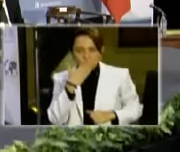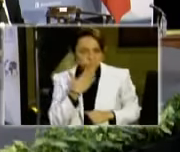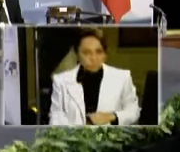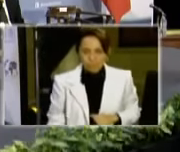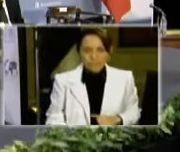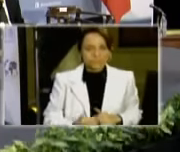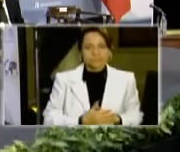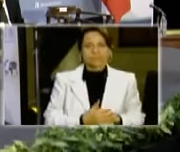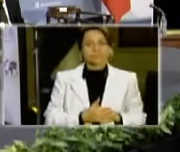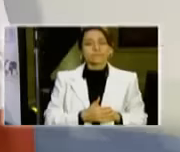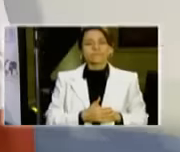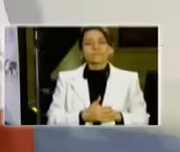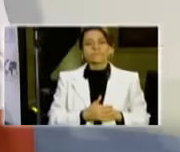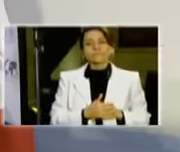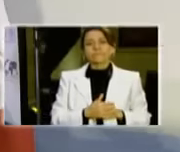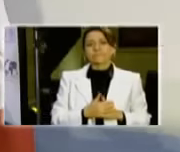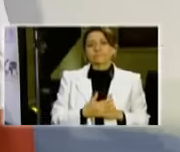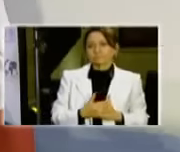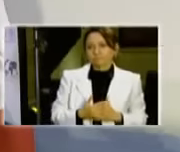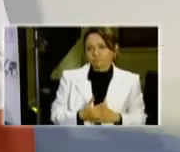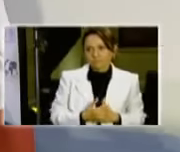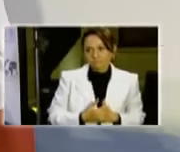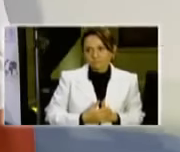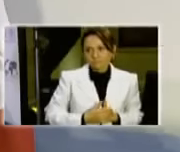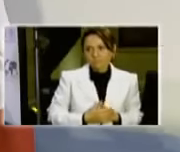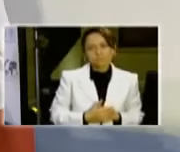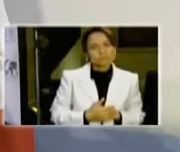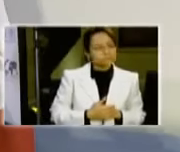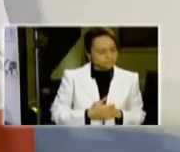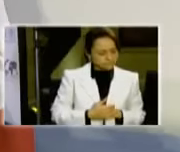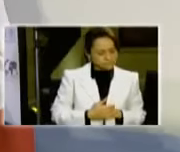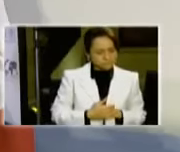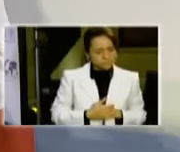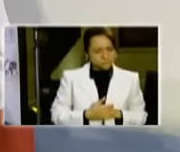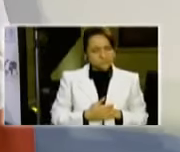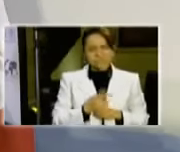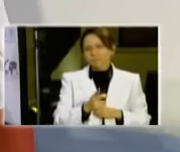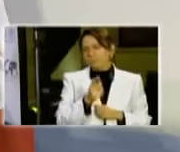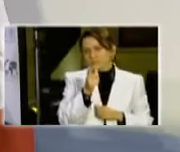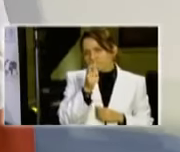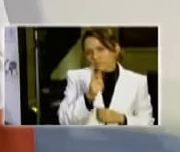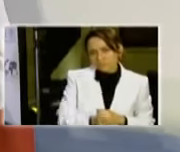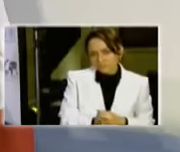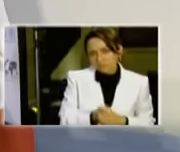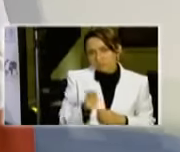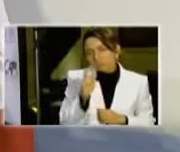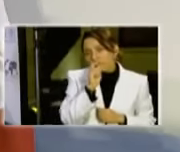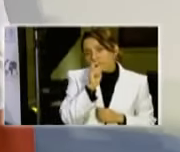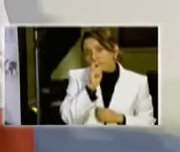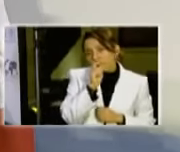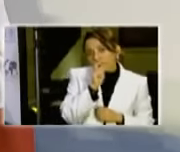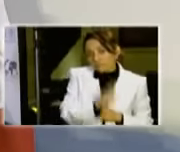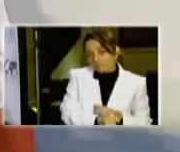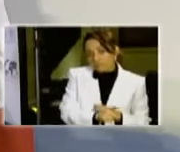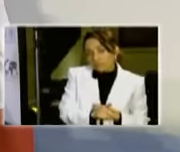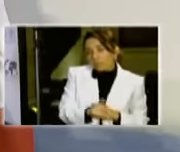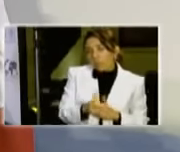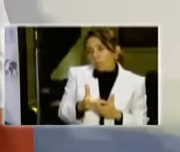obvia, casi no la digo por obvia, es la enorme distancia que nos separa de los escenarios de